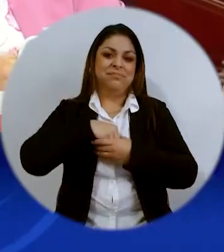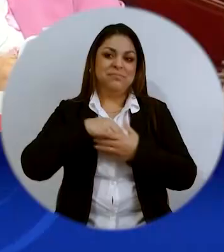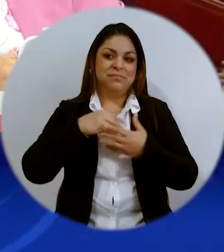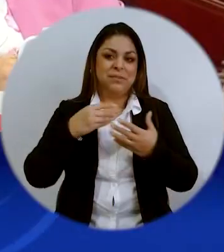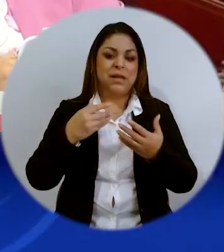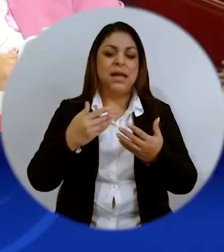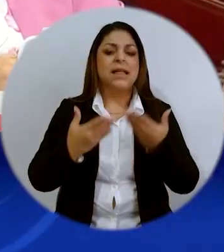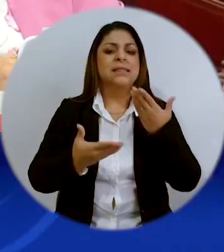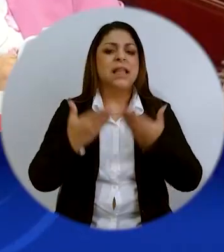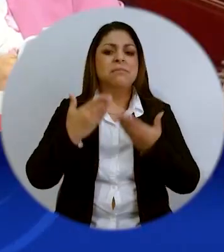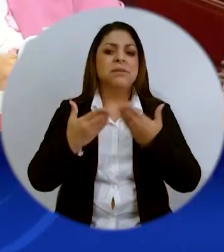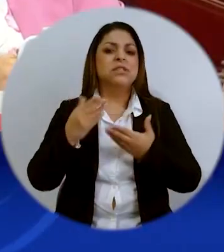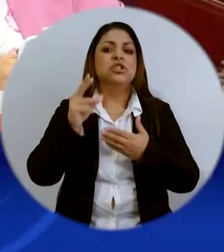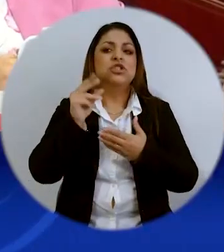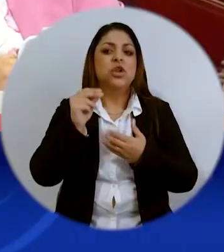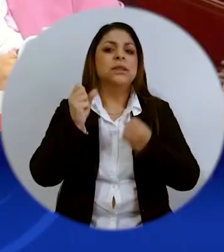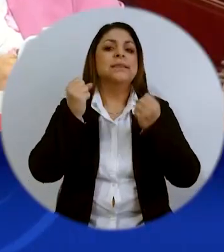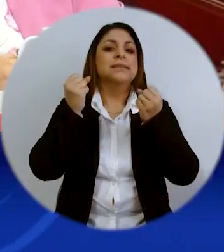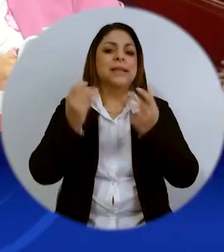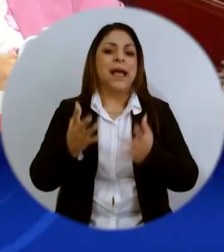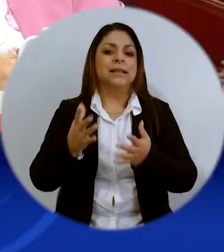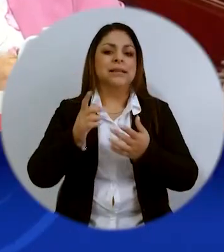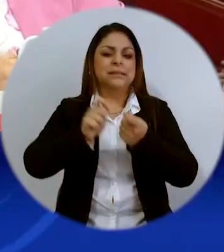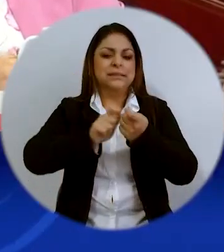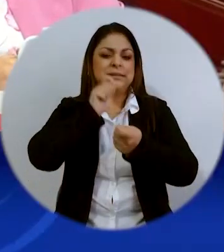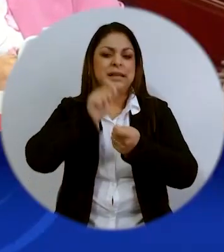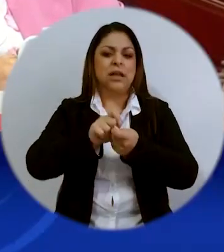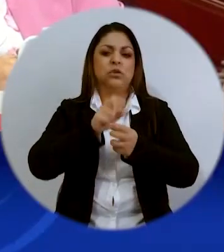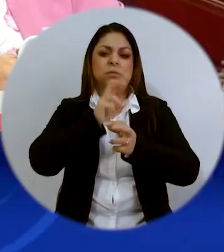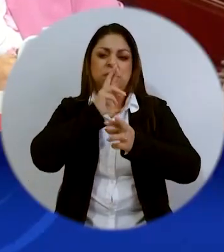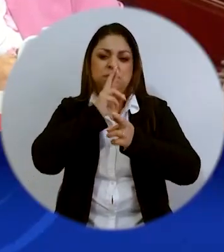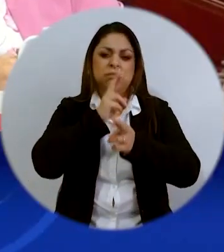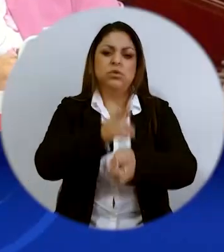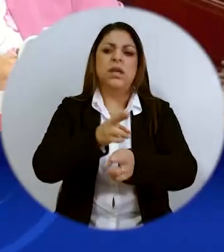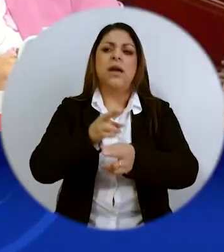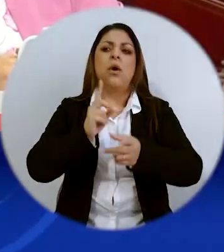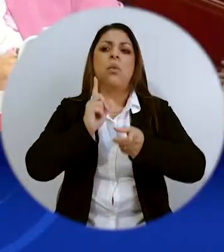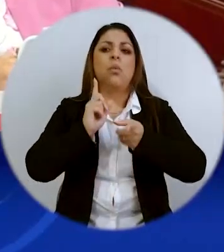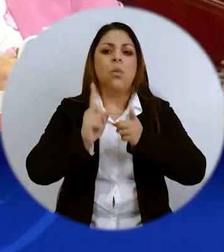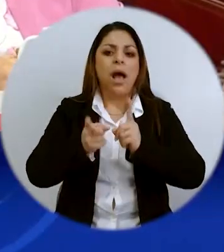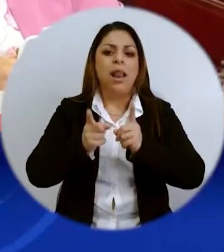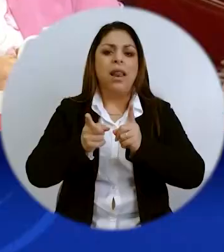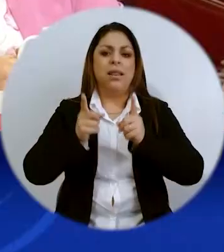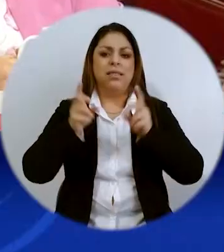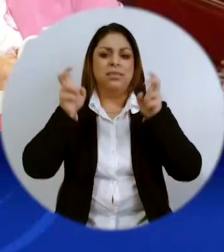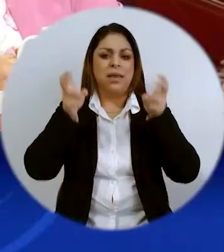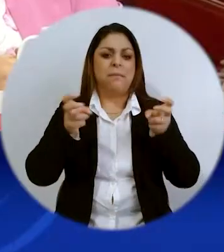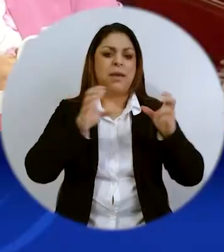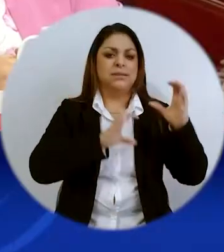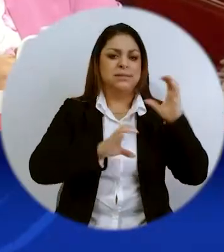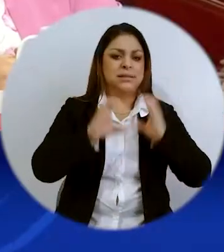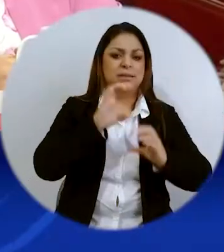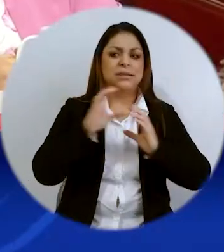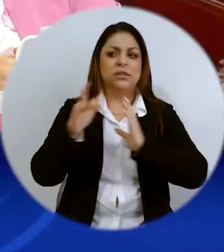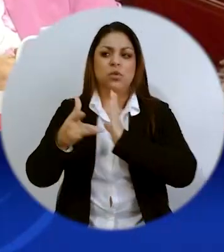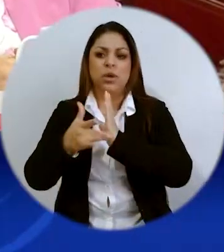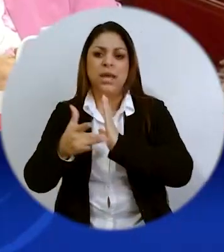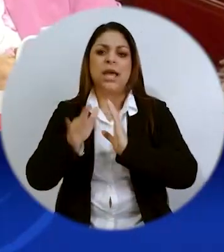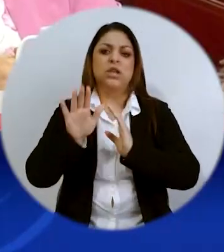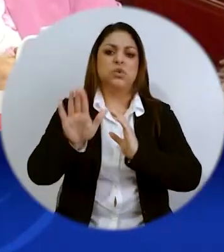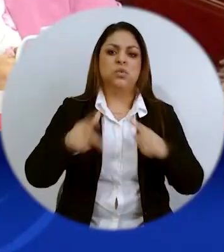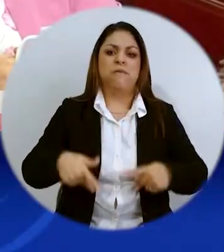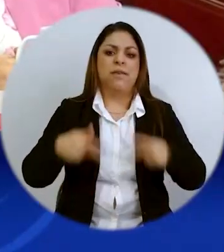poca precisión para distinguir propiamente el campo de la ciencia y de la tecnología por